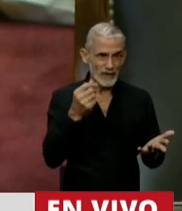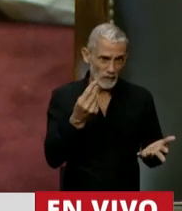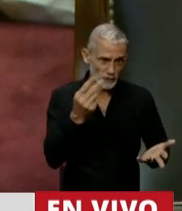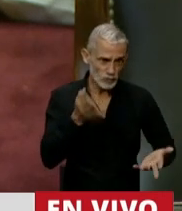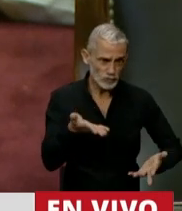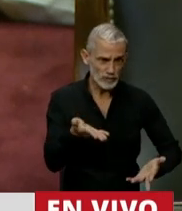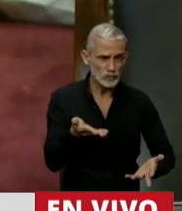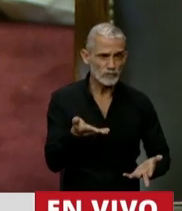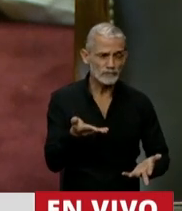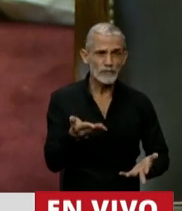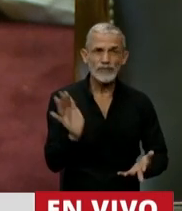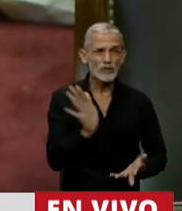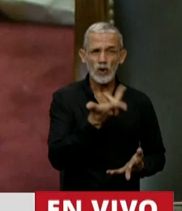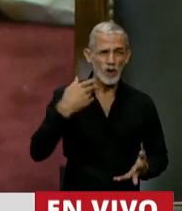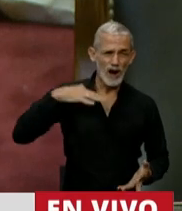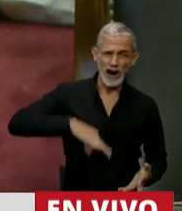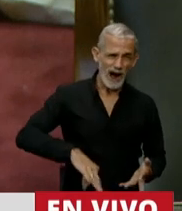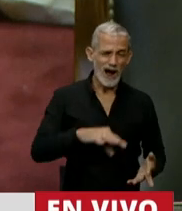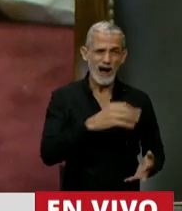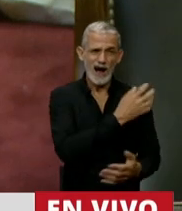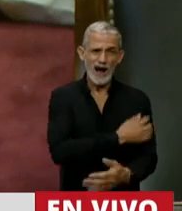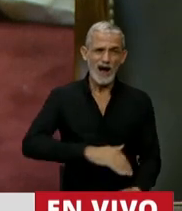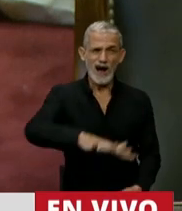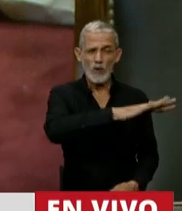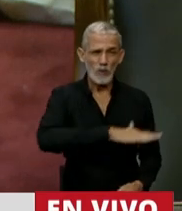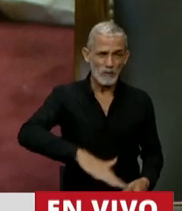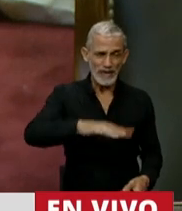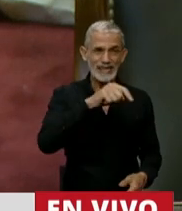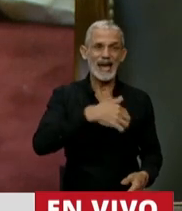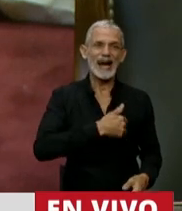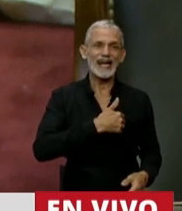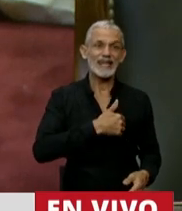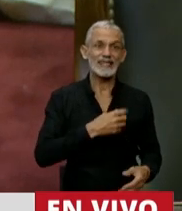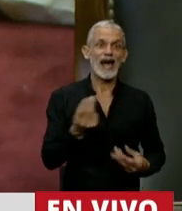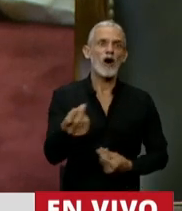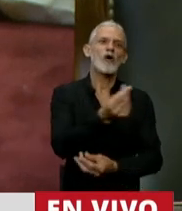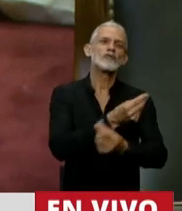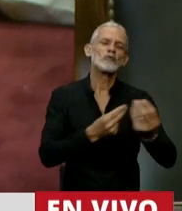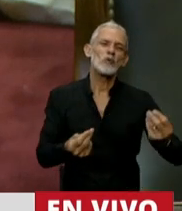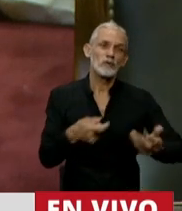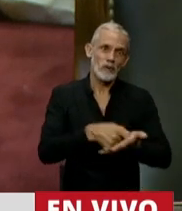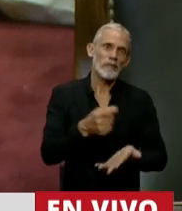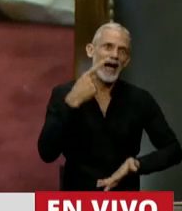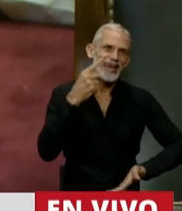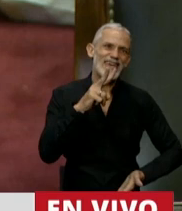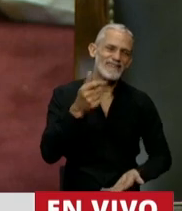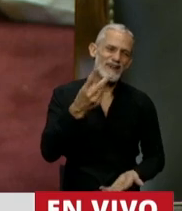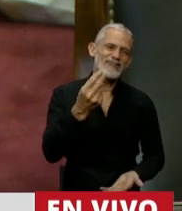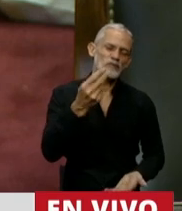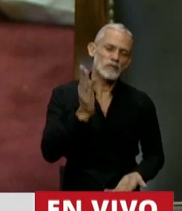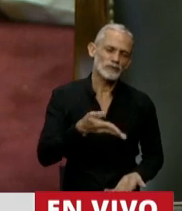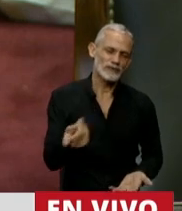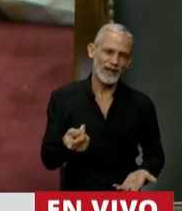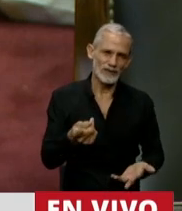todo el ingreso de los sectores más humildes de la argentina se va al consumo y en general al consumo de